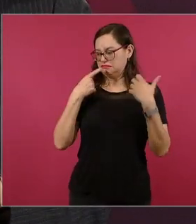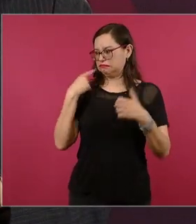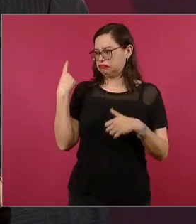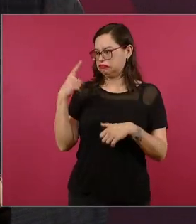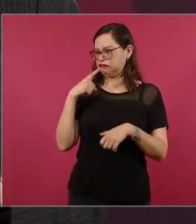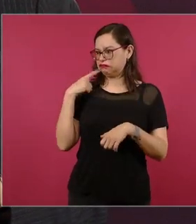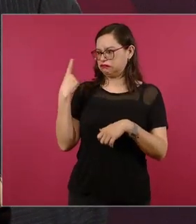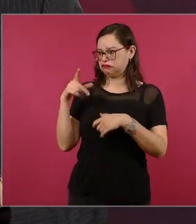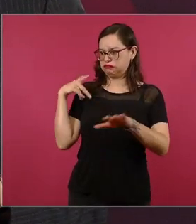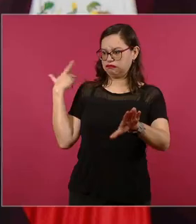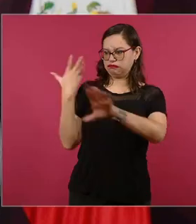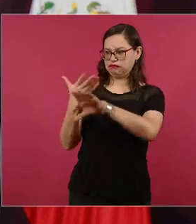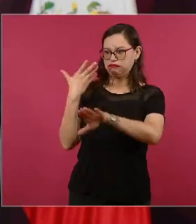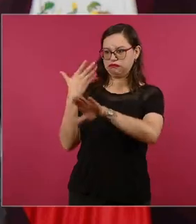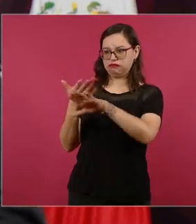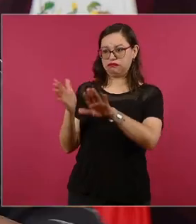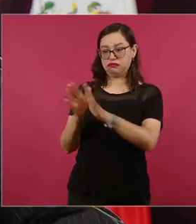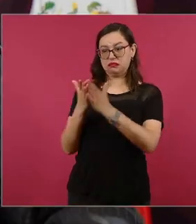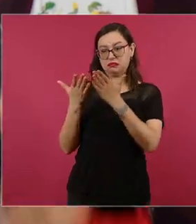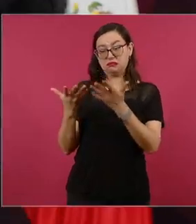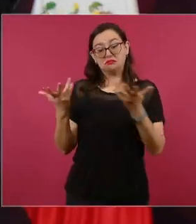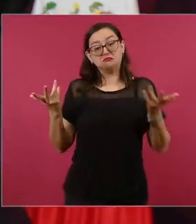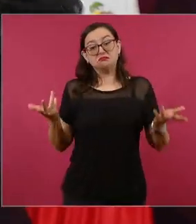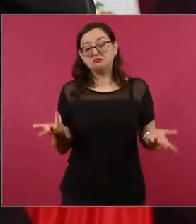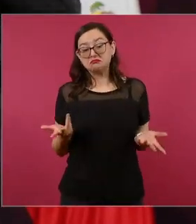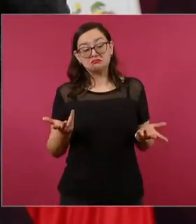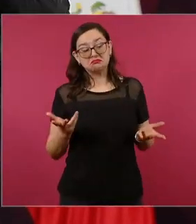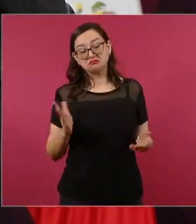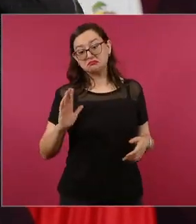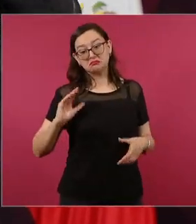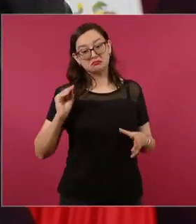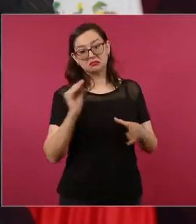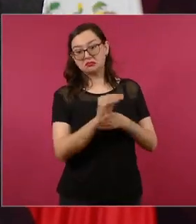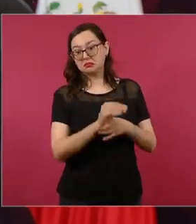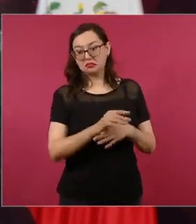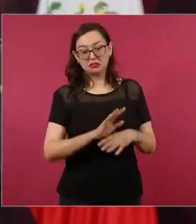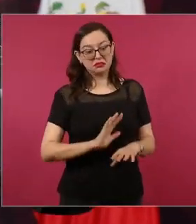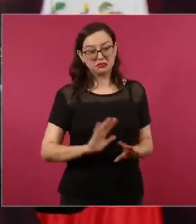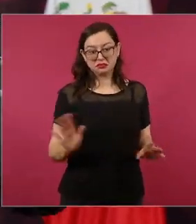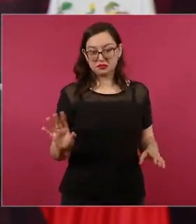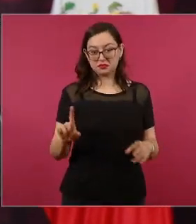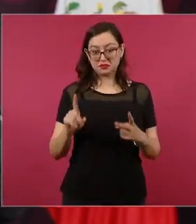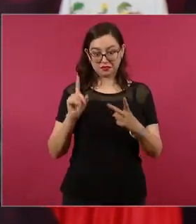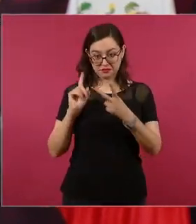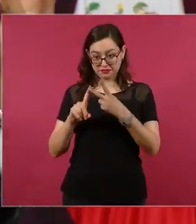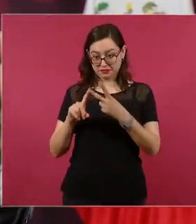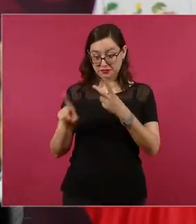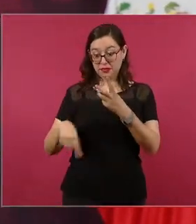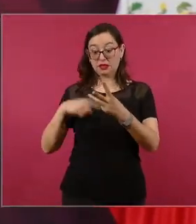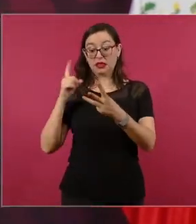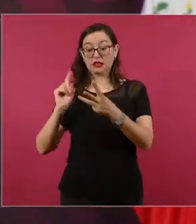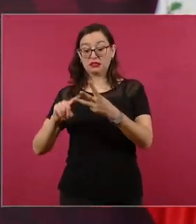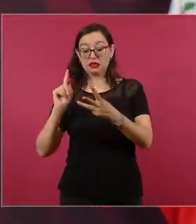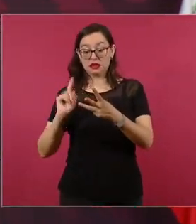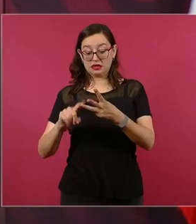demás. Afortunadamente se resolvió. Eso ya está. Lo segundo. Lo tercero, las